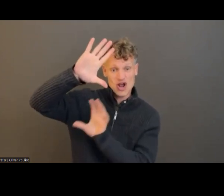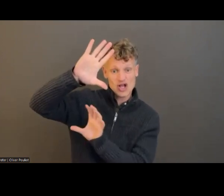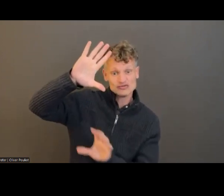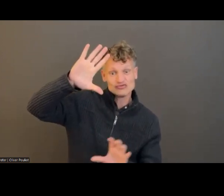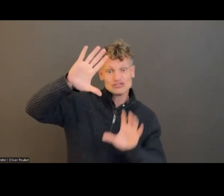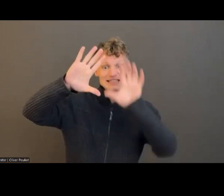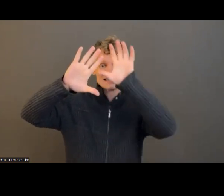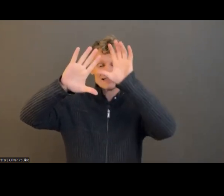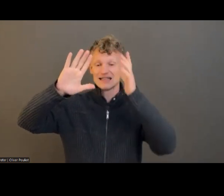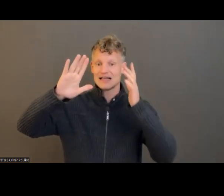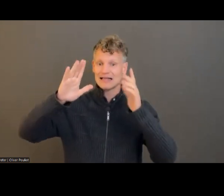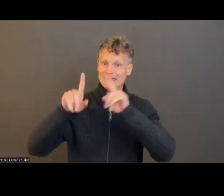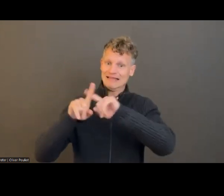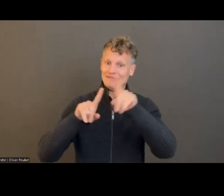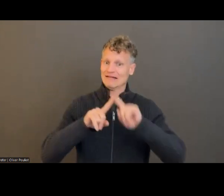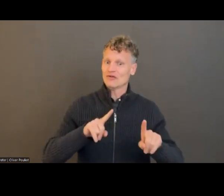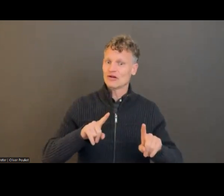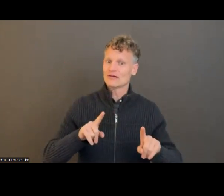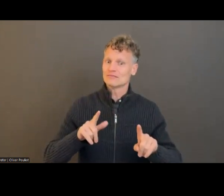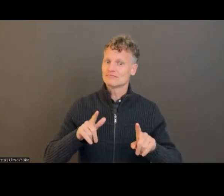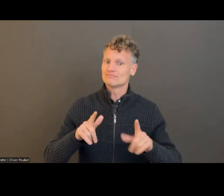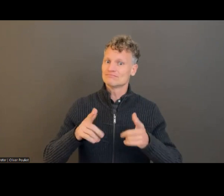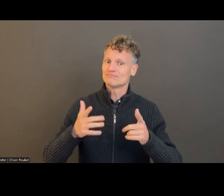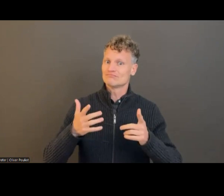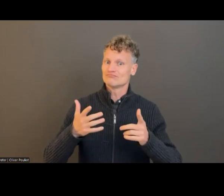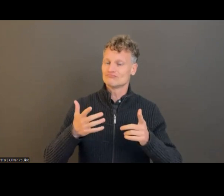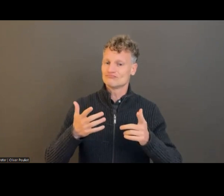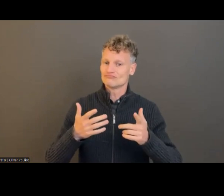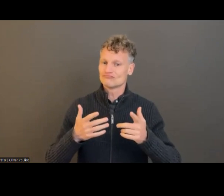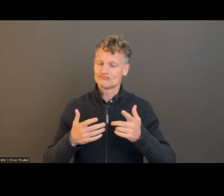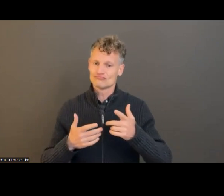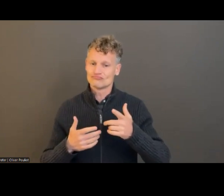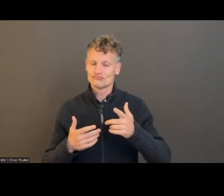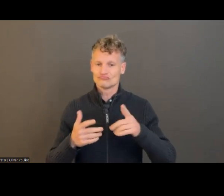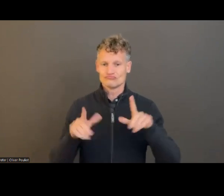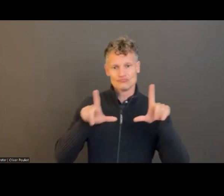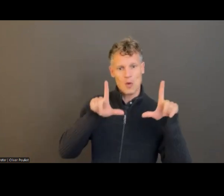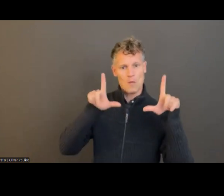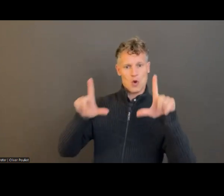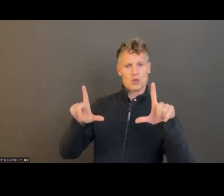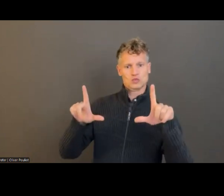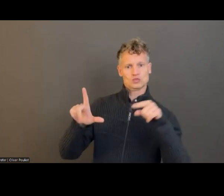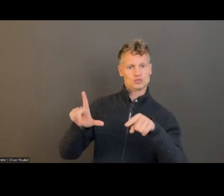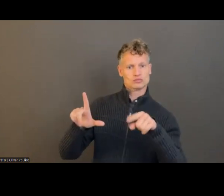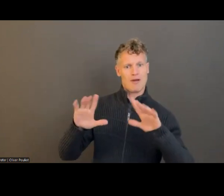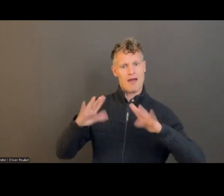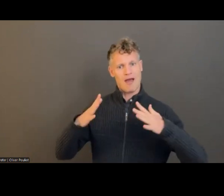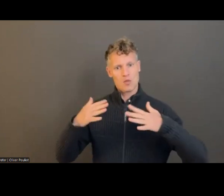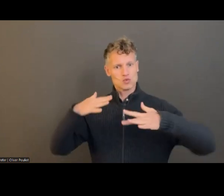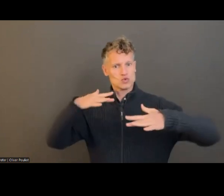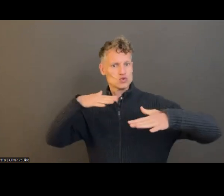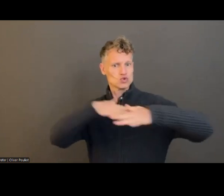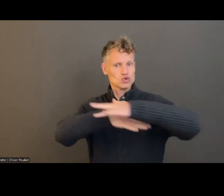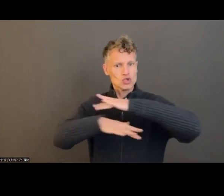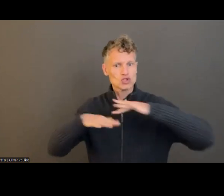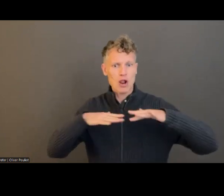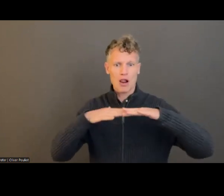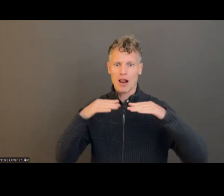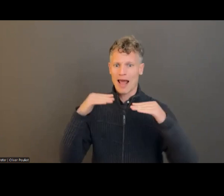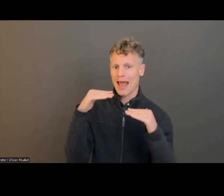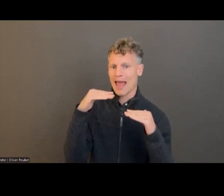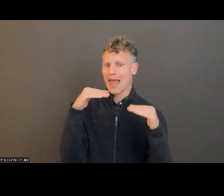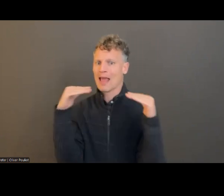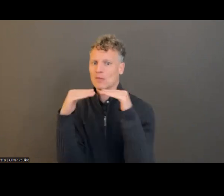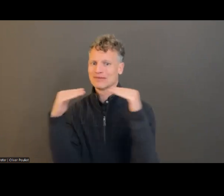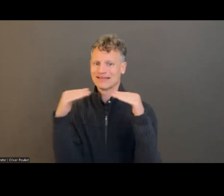diferentes países para avanzar la implementación de estos abordajes desde el punto de vista de los determinantes sociales y de la equidad en la